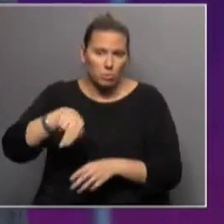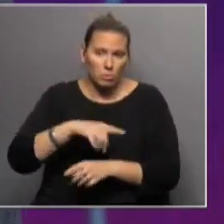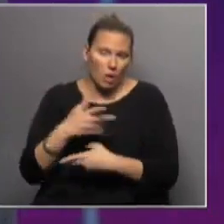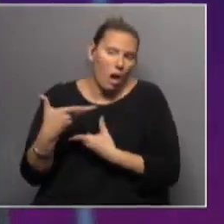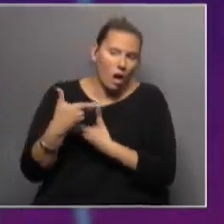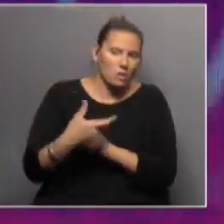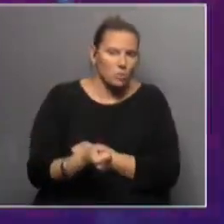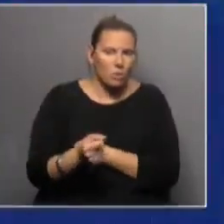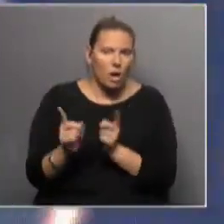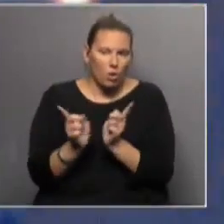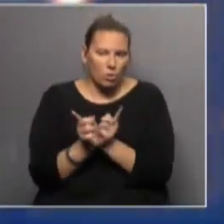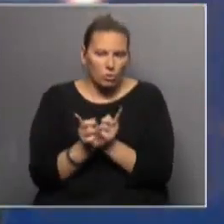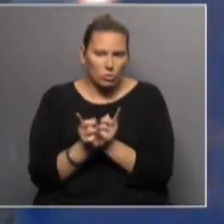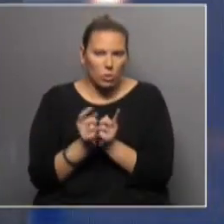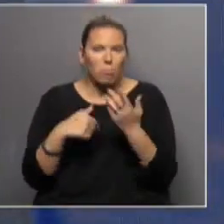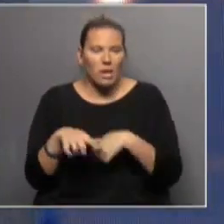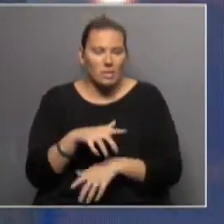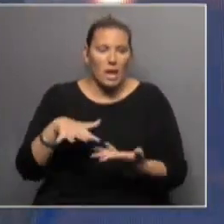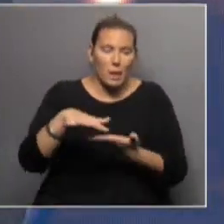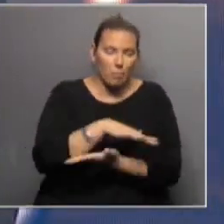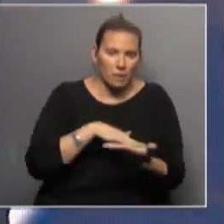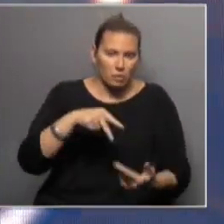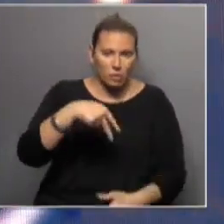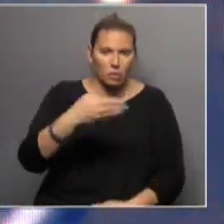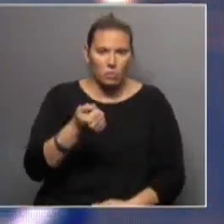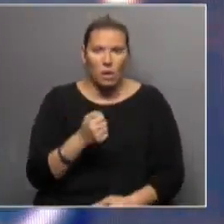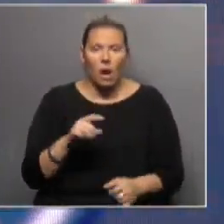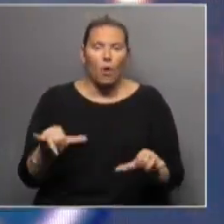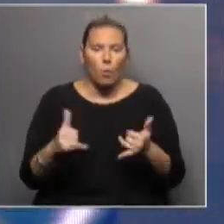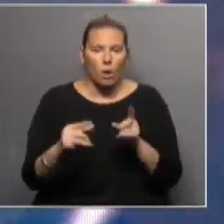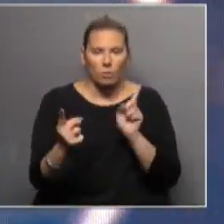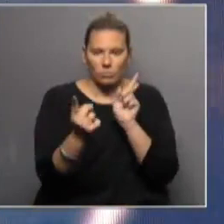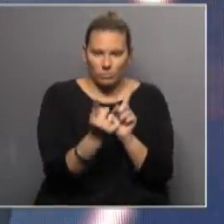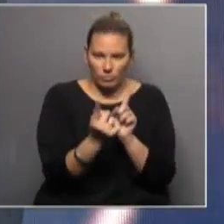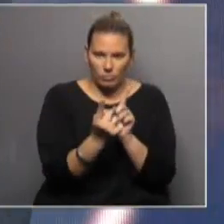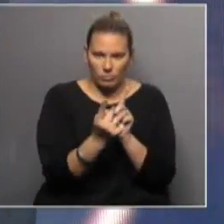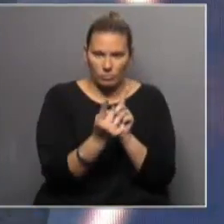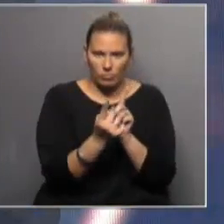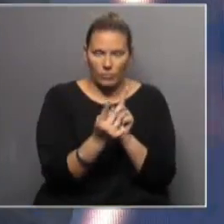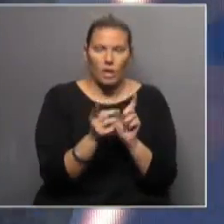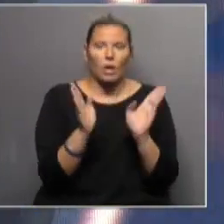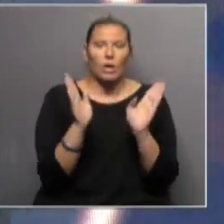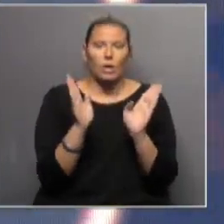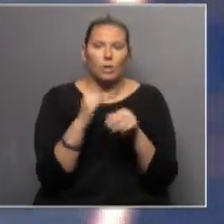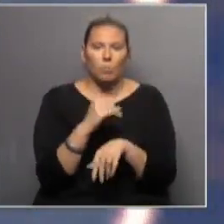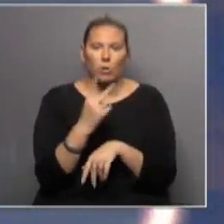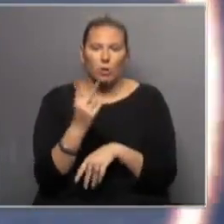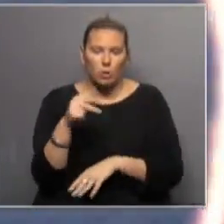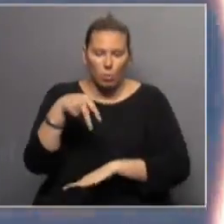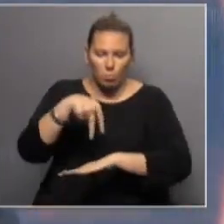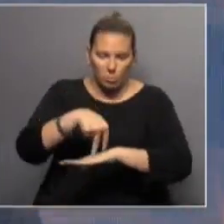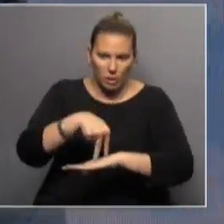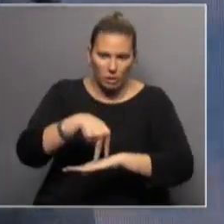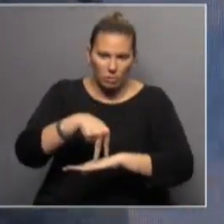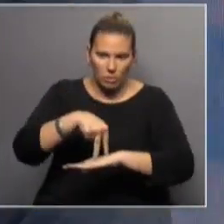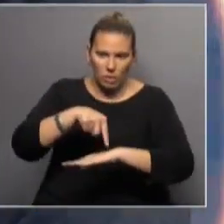ayudas son más cortas. Tenés más espacio en la NBA, ¿entendés? Para jugar el uno contra uno, para jugar aclarados, ¿entendés? No puedes estar con los dos pies dentro de la pintura, tenés que